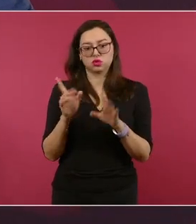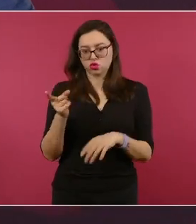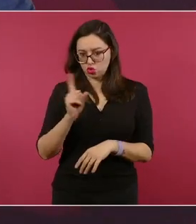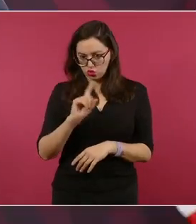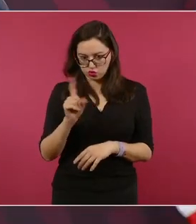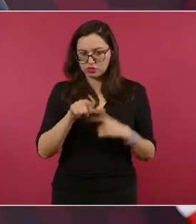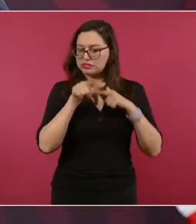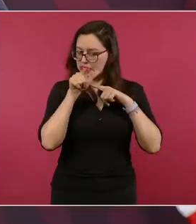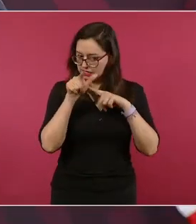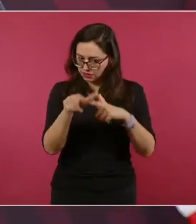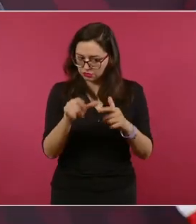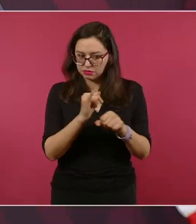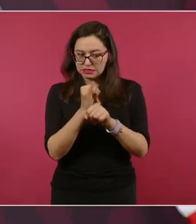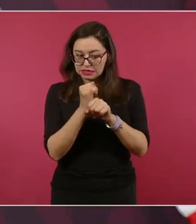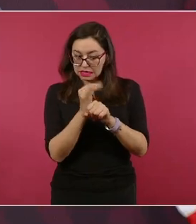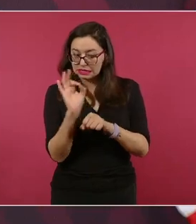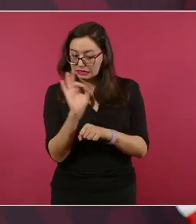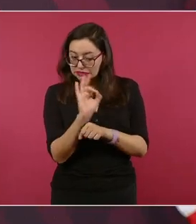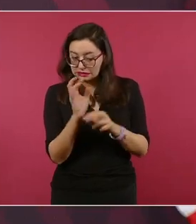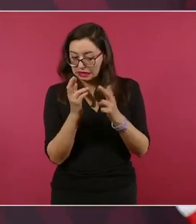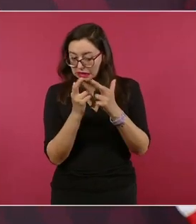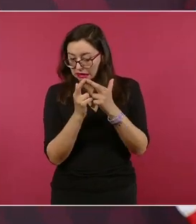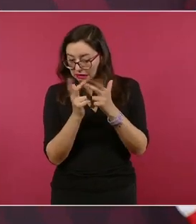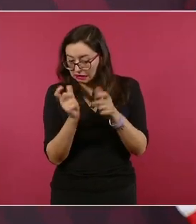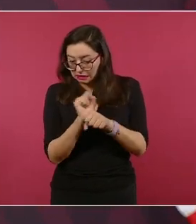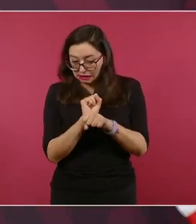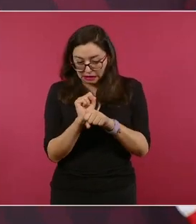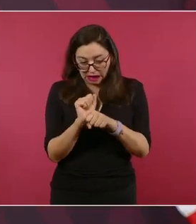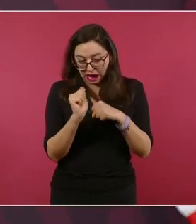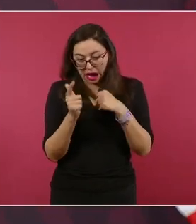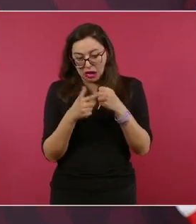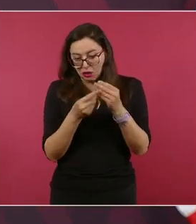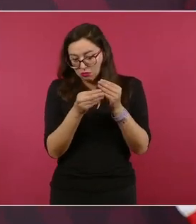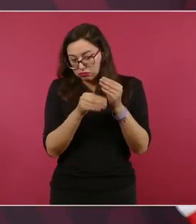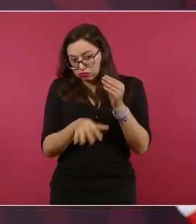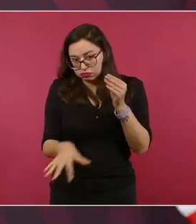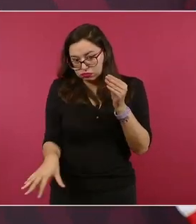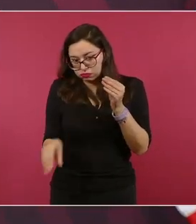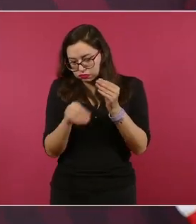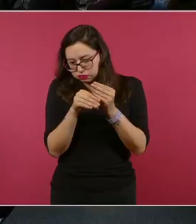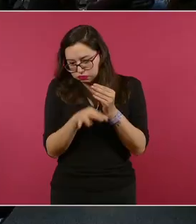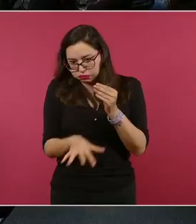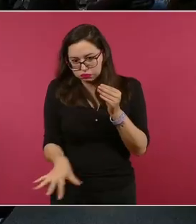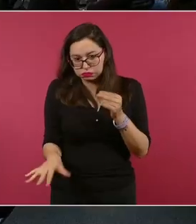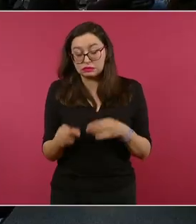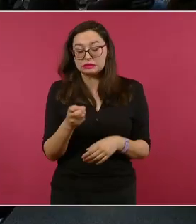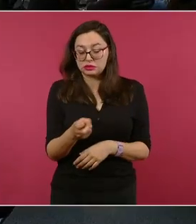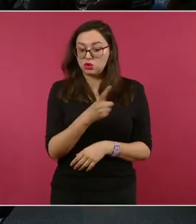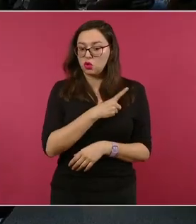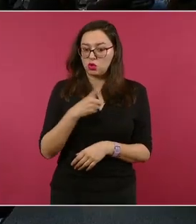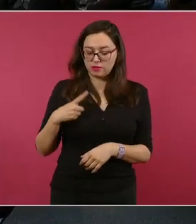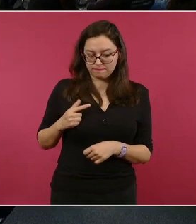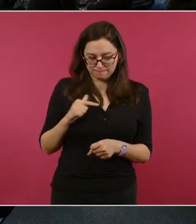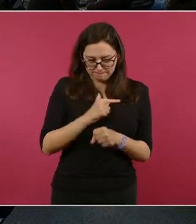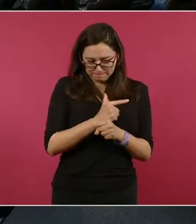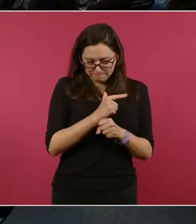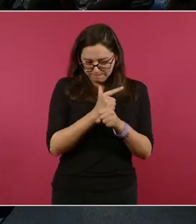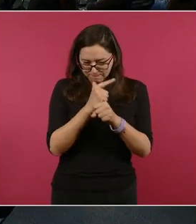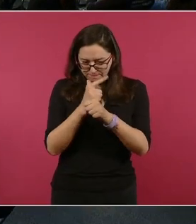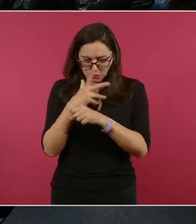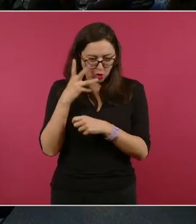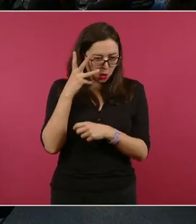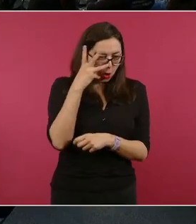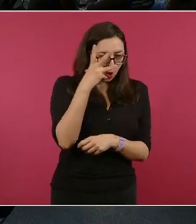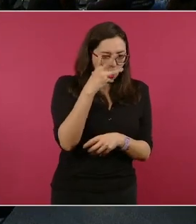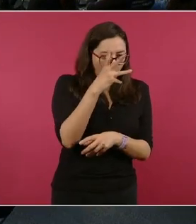una fuga. Se está actuando de manera muy responsable para